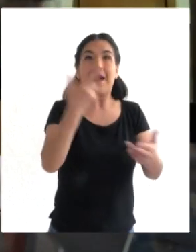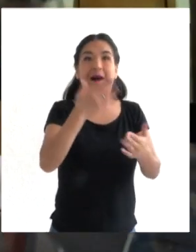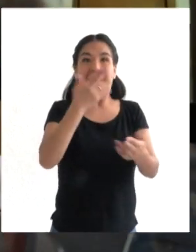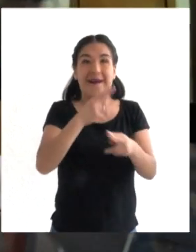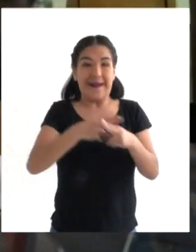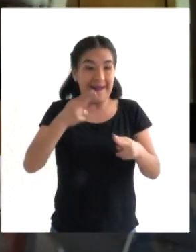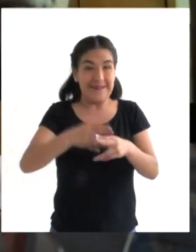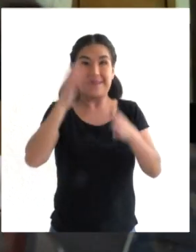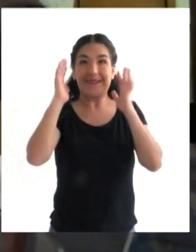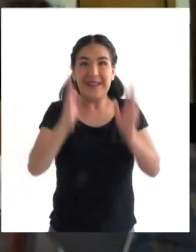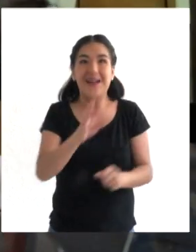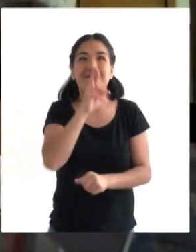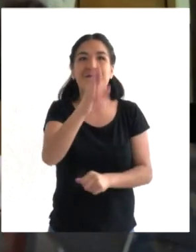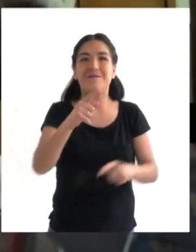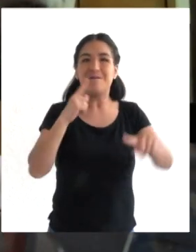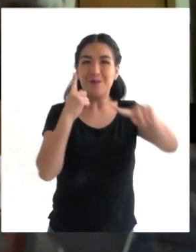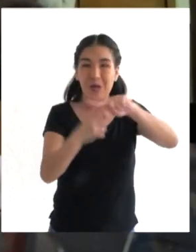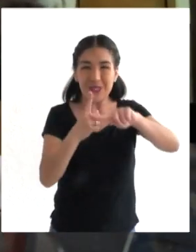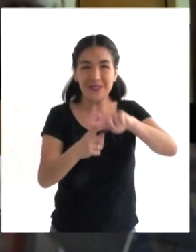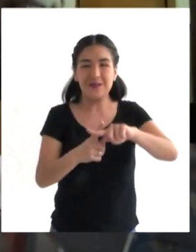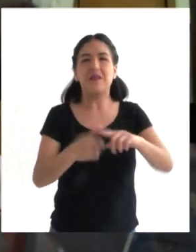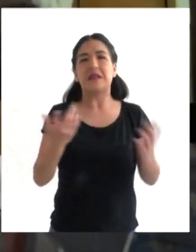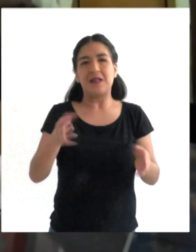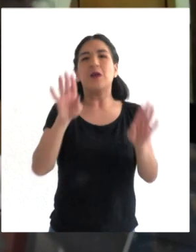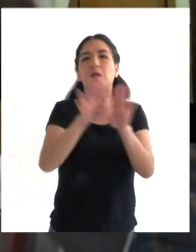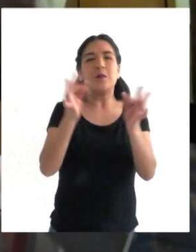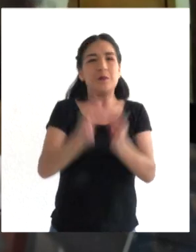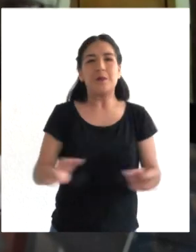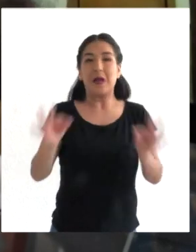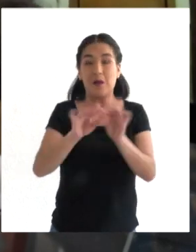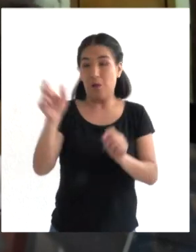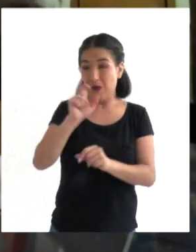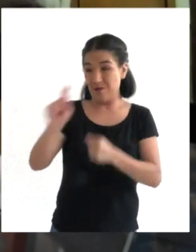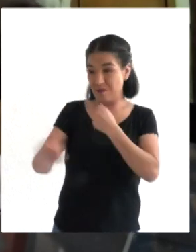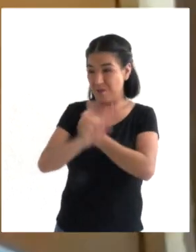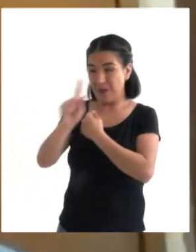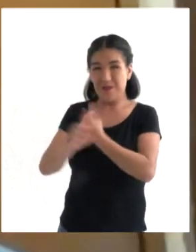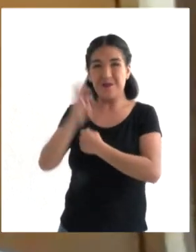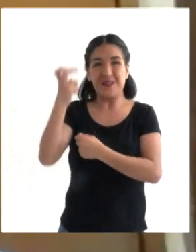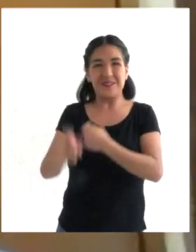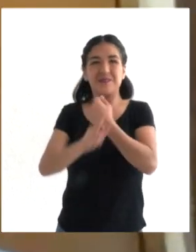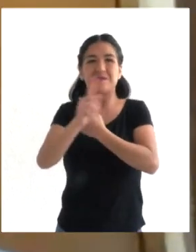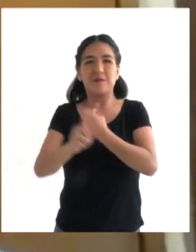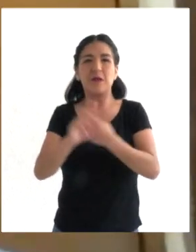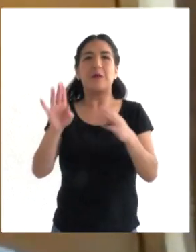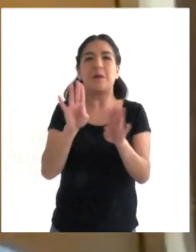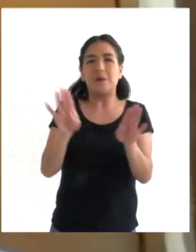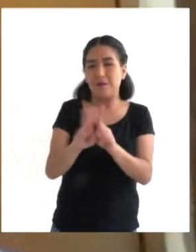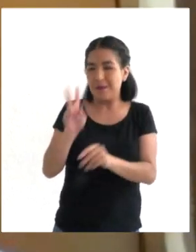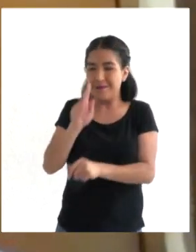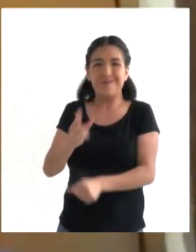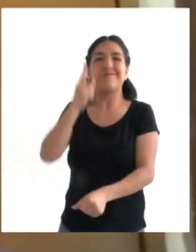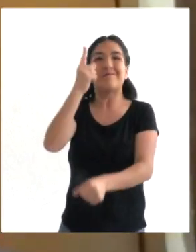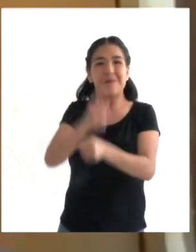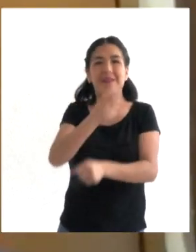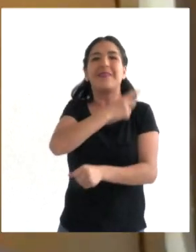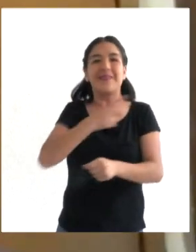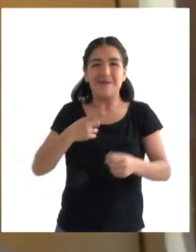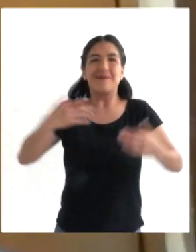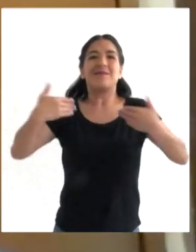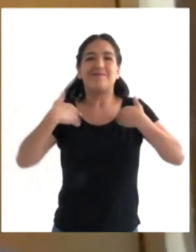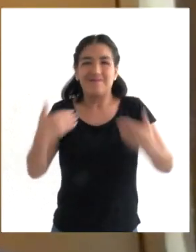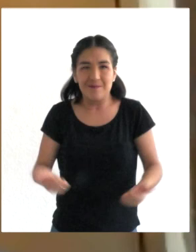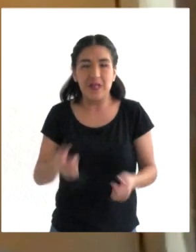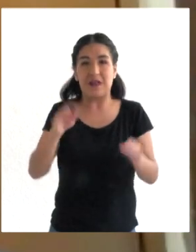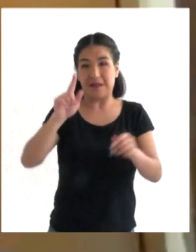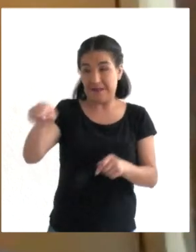Algo muy importante, cuando un problema es un problema. Eso es lo primero que tendríamos que comprender y no